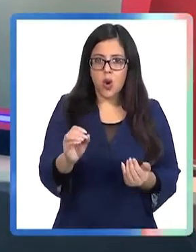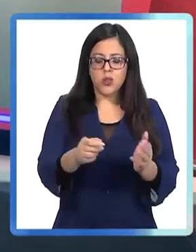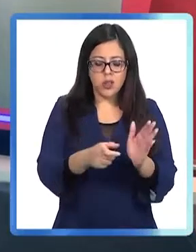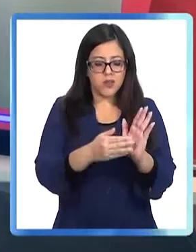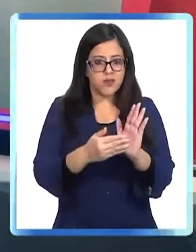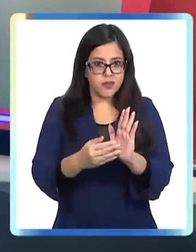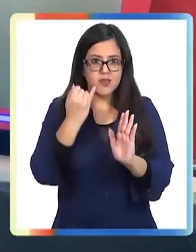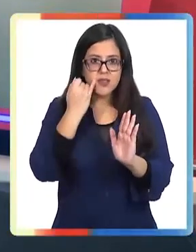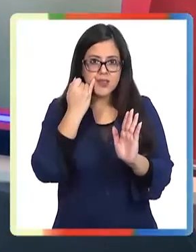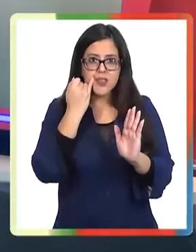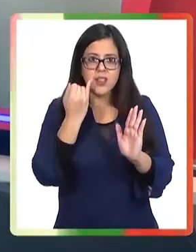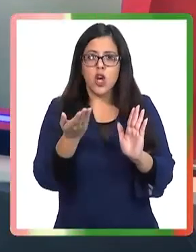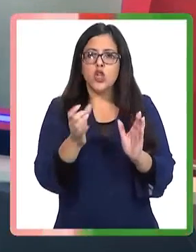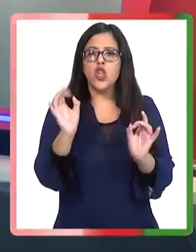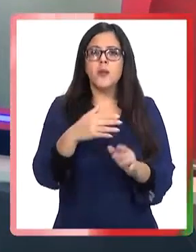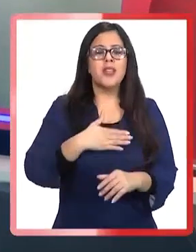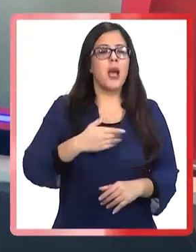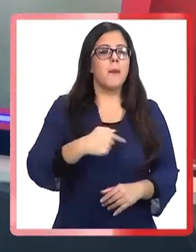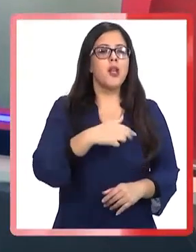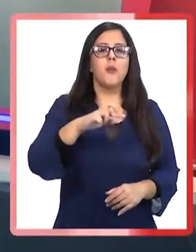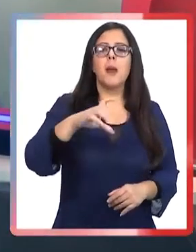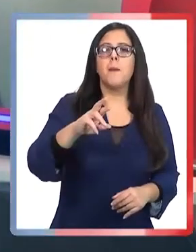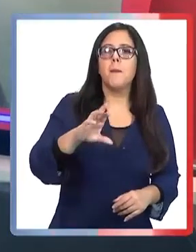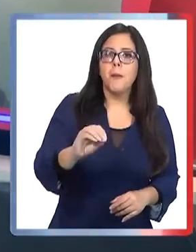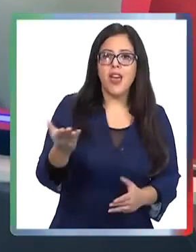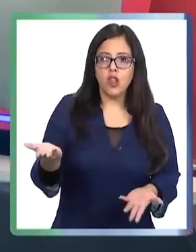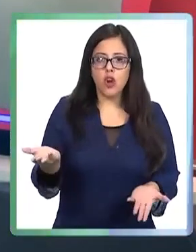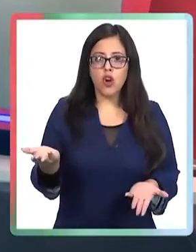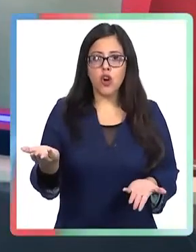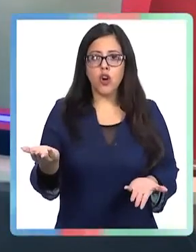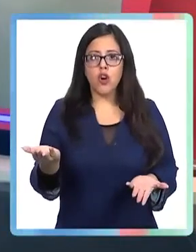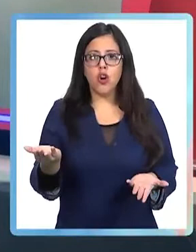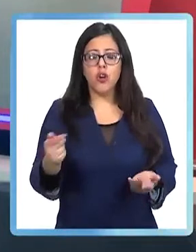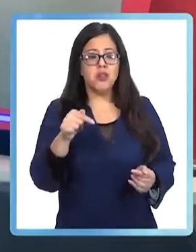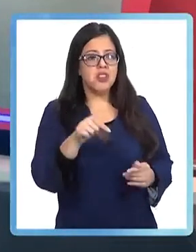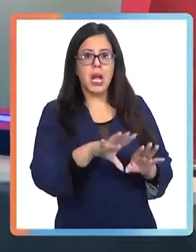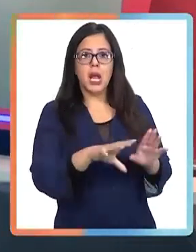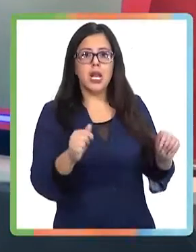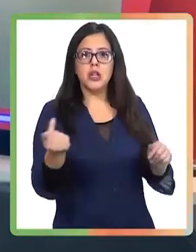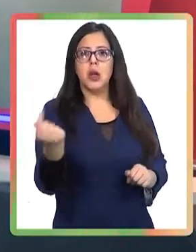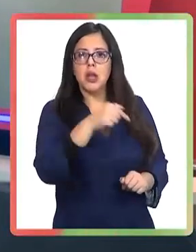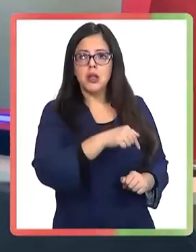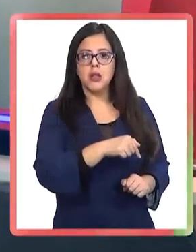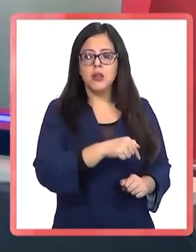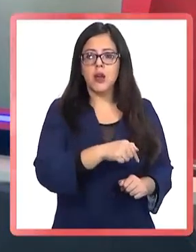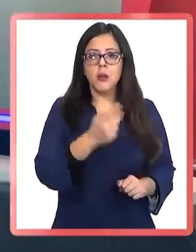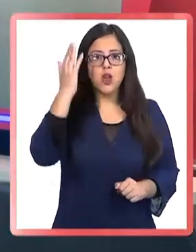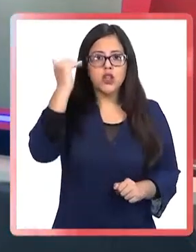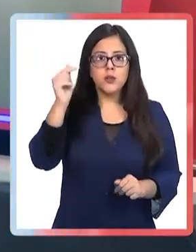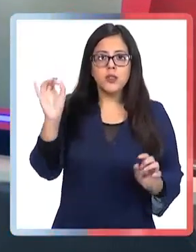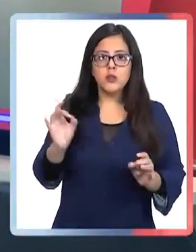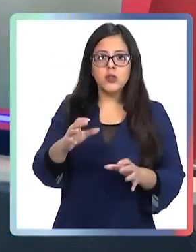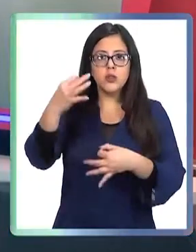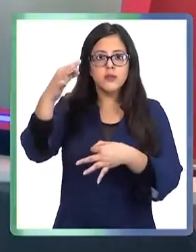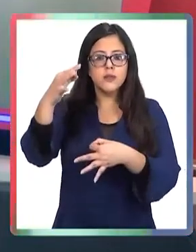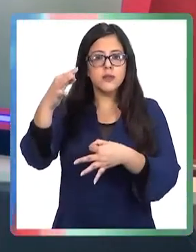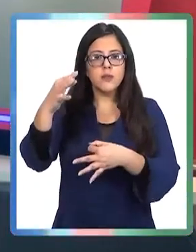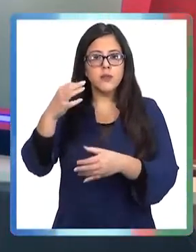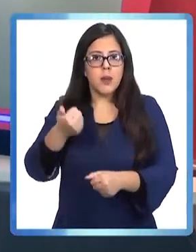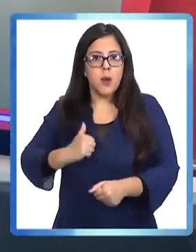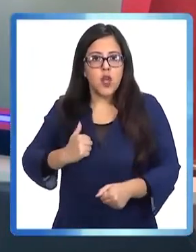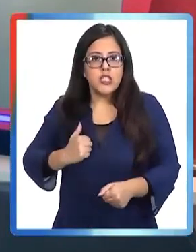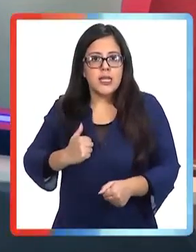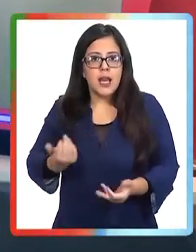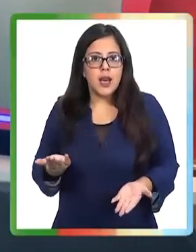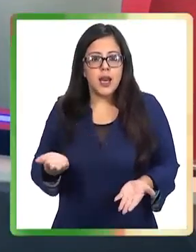tarjeta de identificación, basta con que diga me llamo Pedro, decía usted, ¿verdad? Así lo relataba, y listo, ingresa. No sabemos si tiene antecedentes penales, entonces hay un